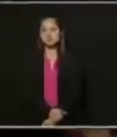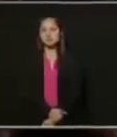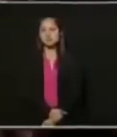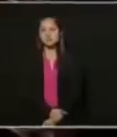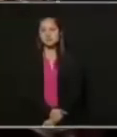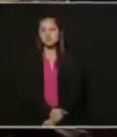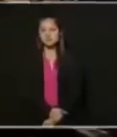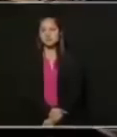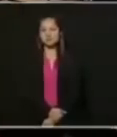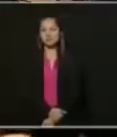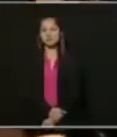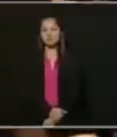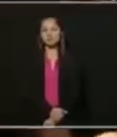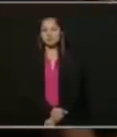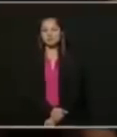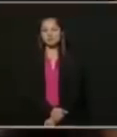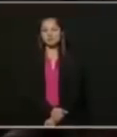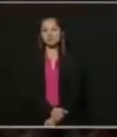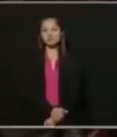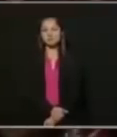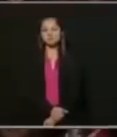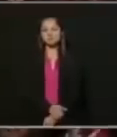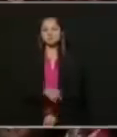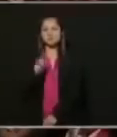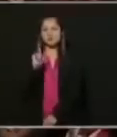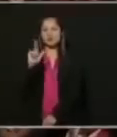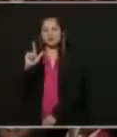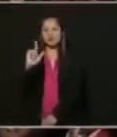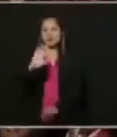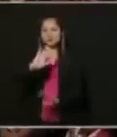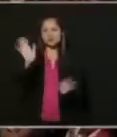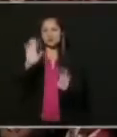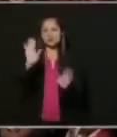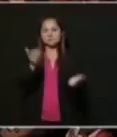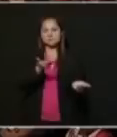El lunes se va ya